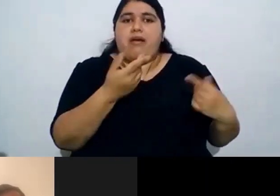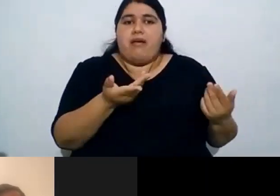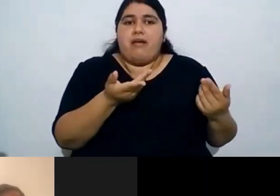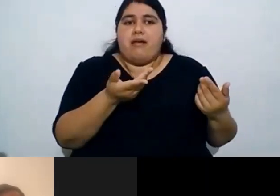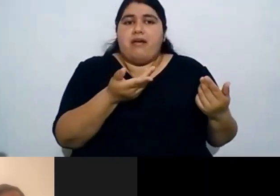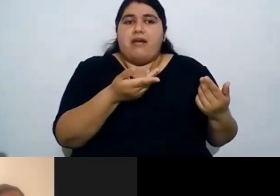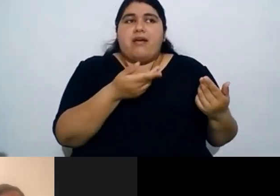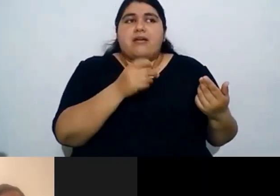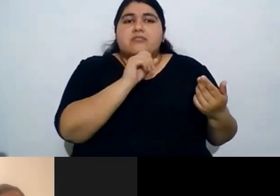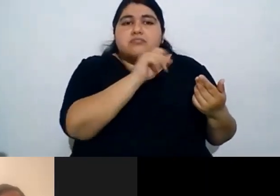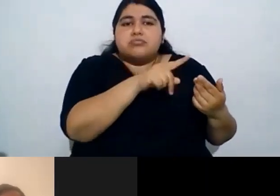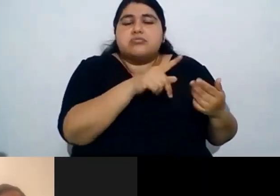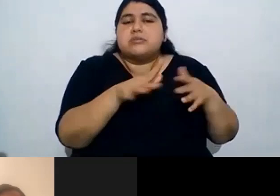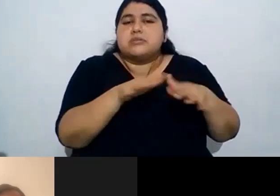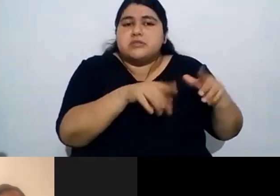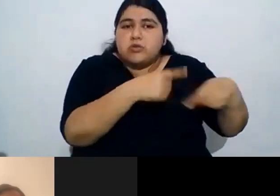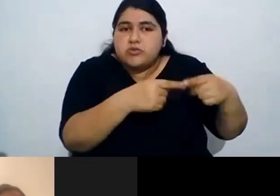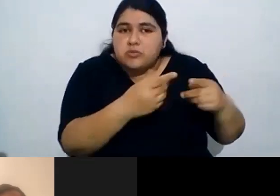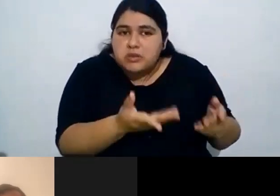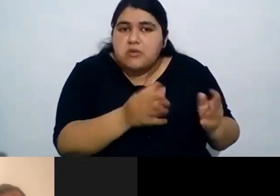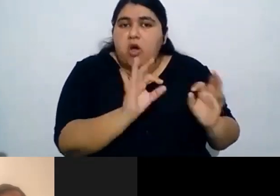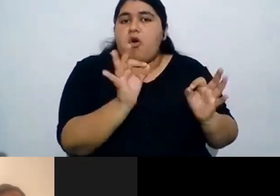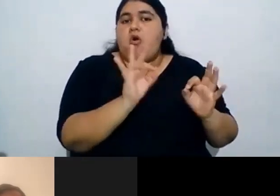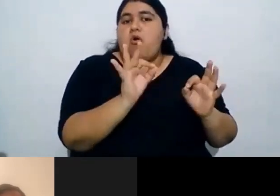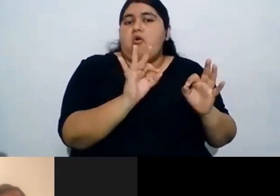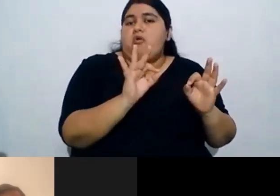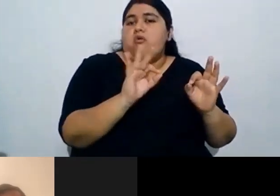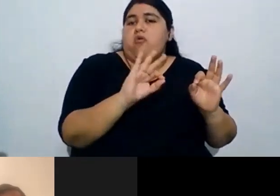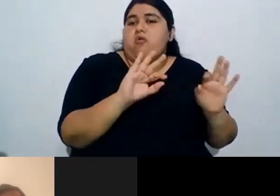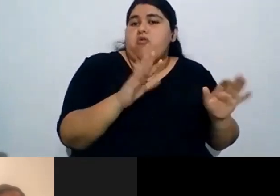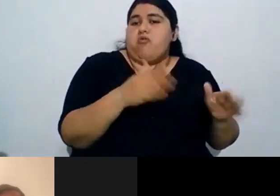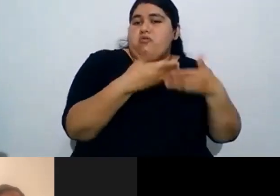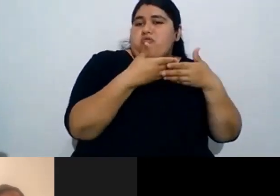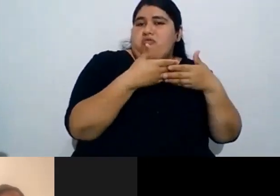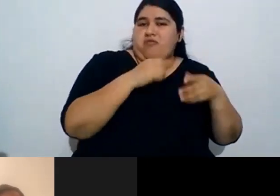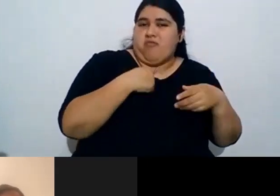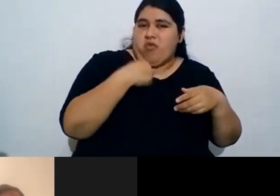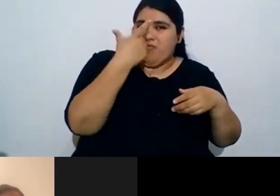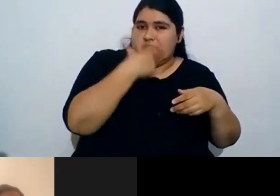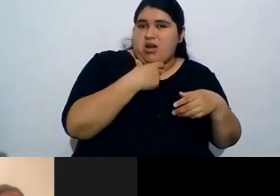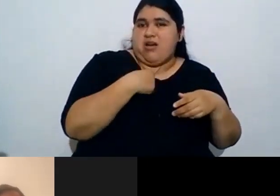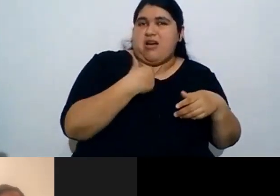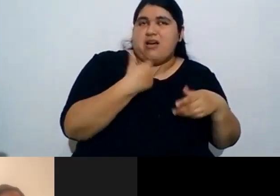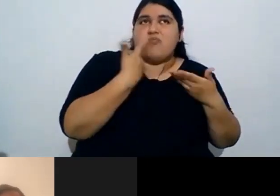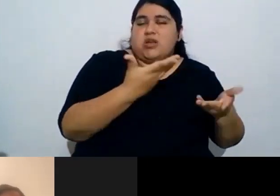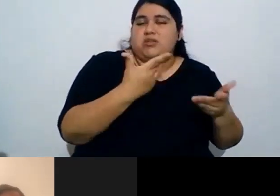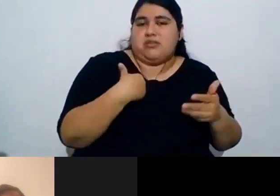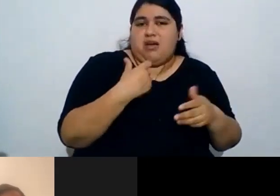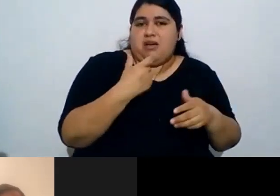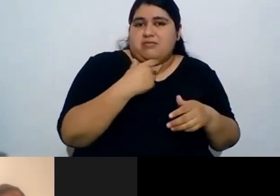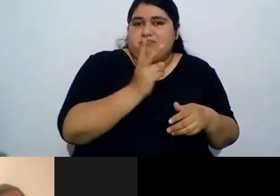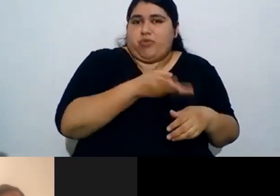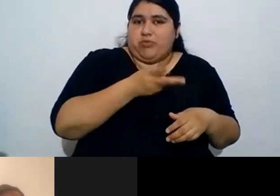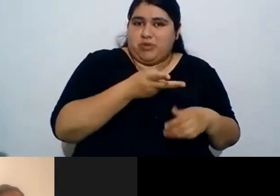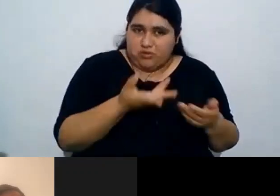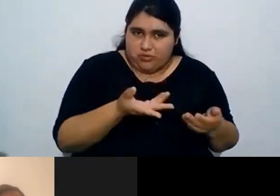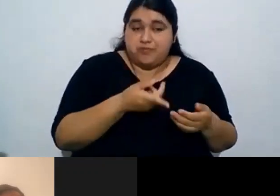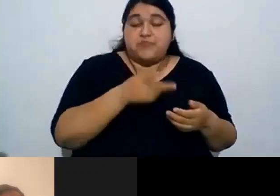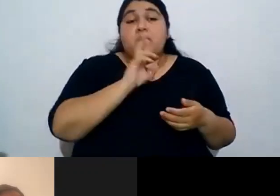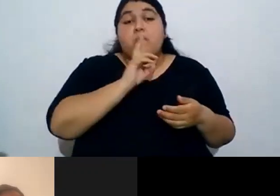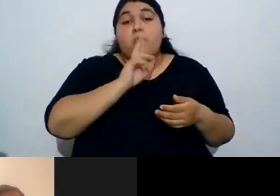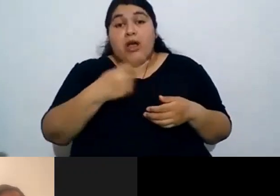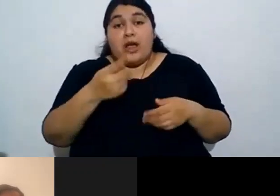bajo su condición o para que dimitan de su condición. Asimismo, a las mujeres han